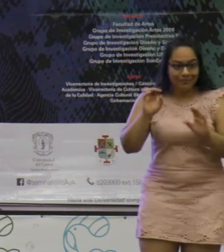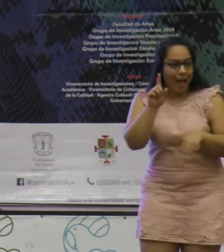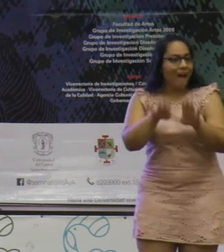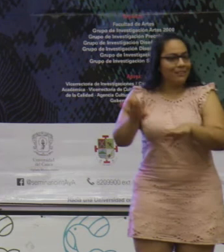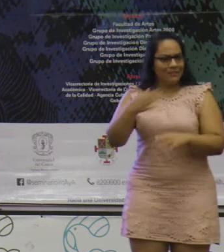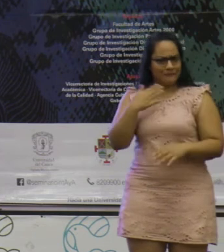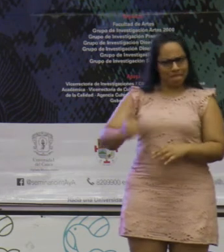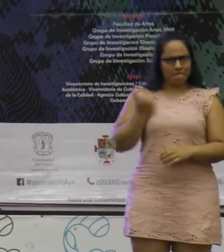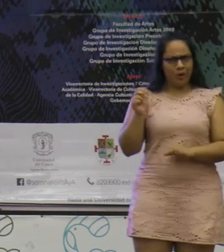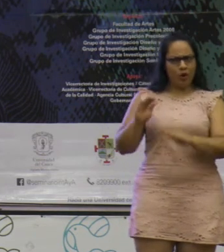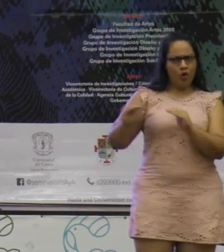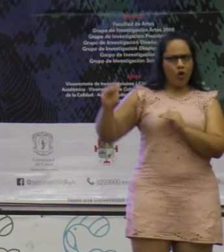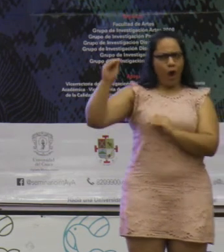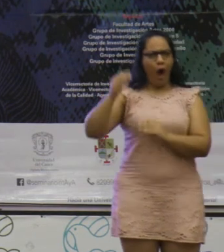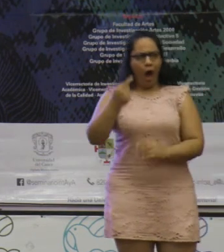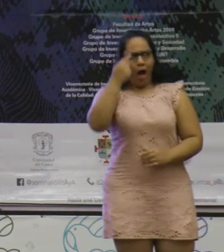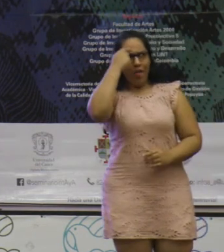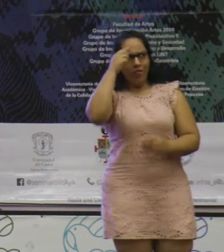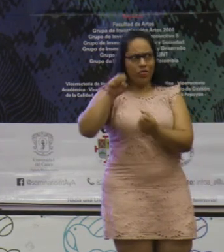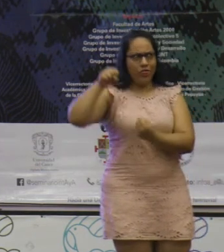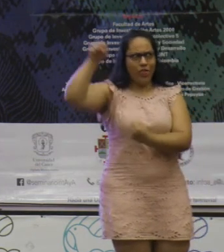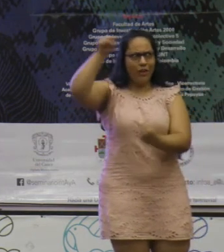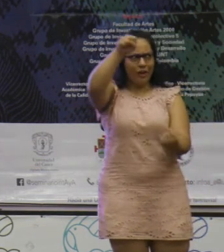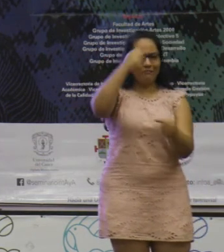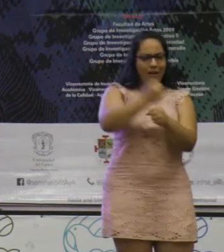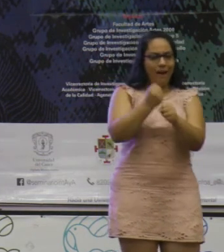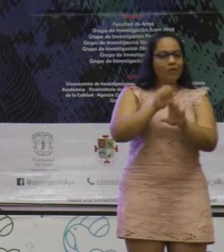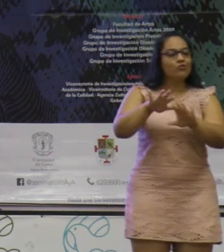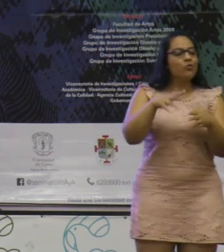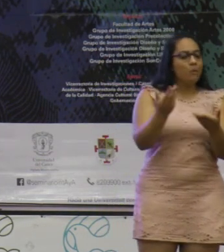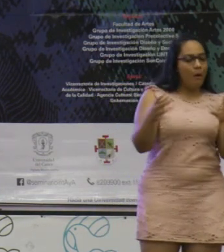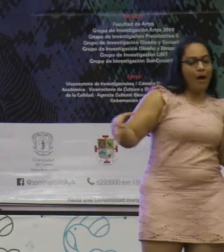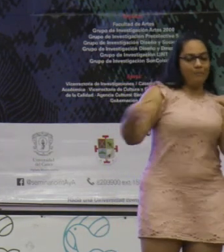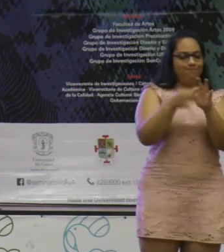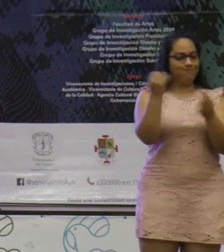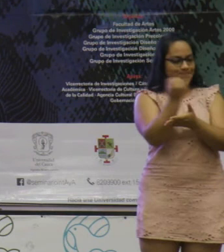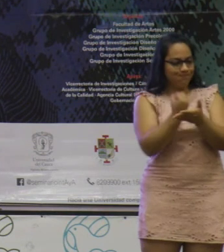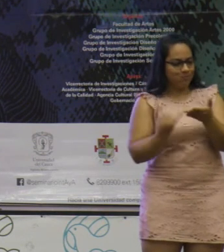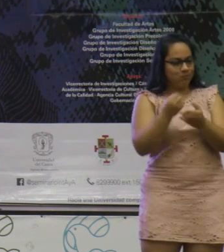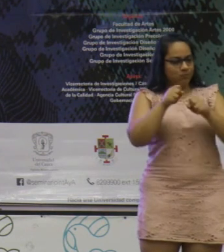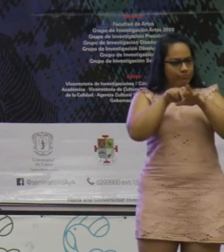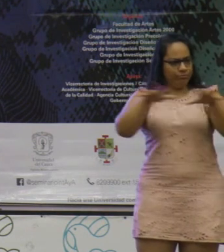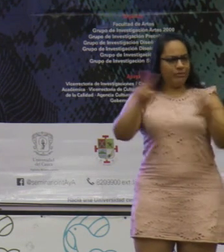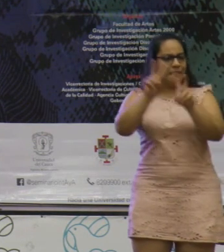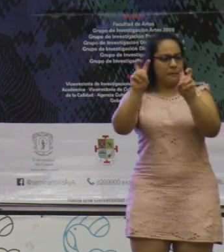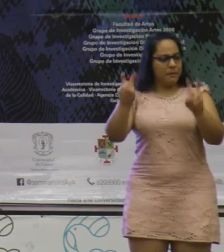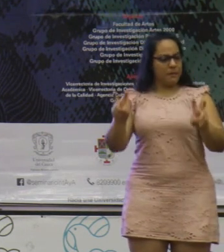cierta estatus que como pieza tiene y trabajan desde la ilustración esta idea de poner a circular ciertos